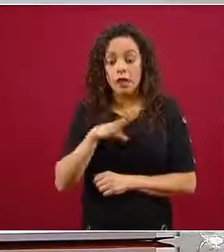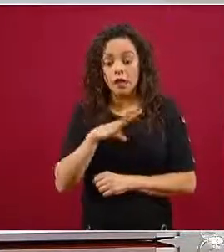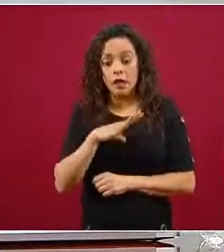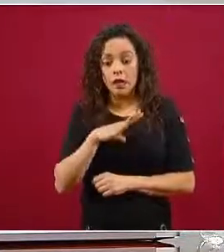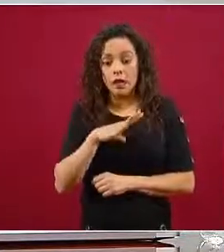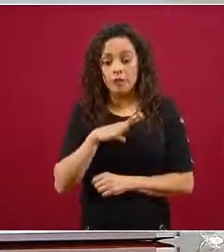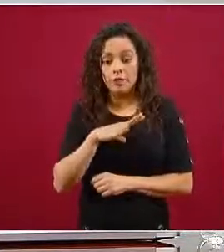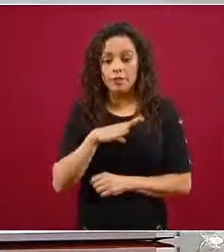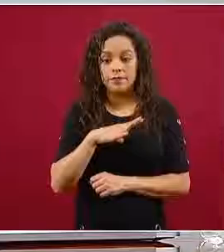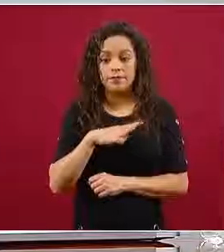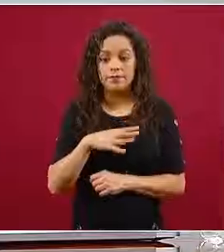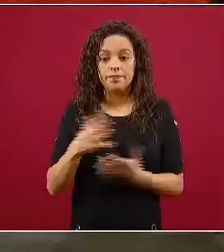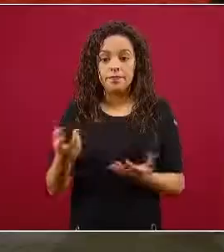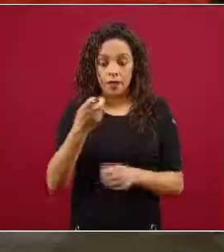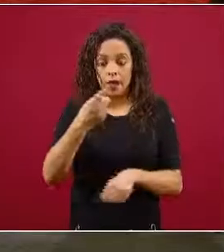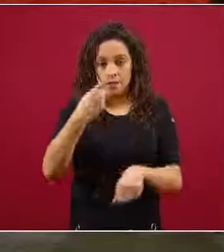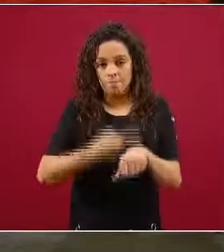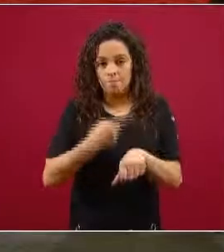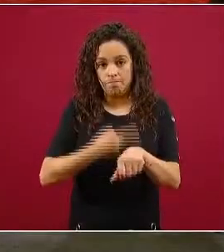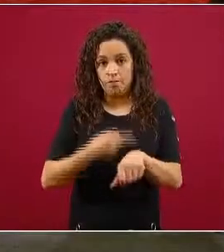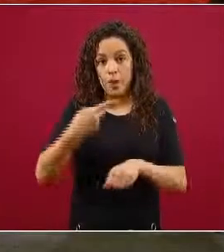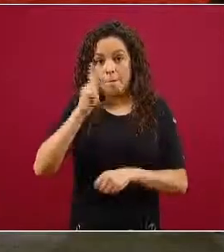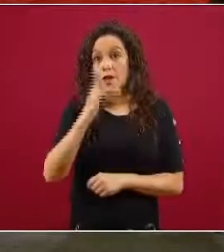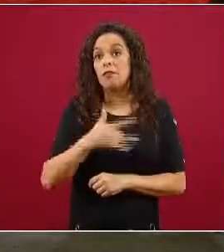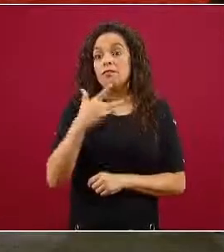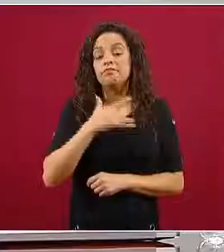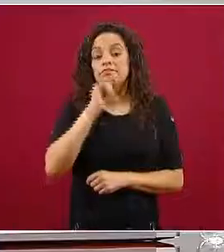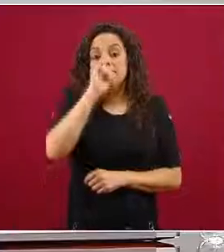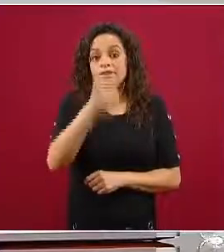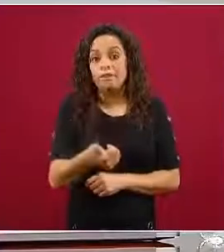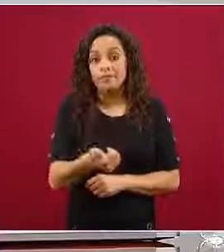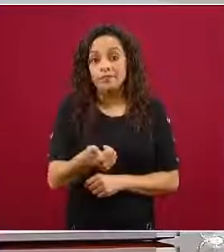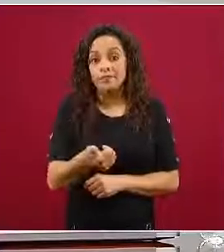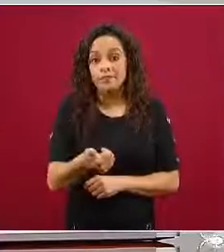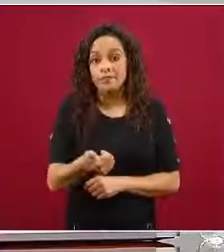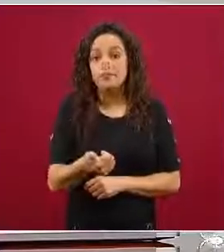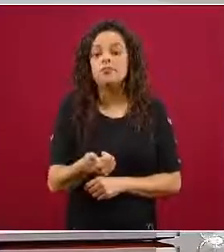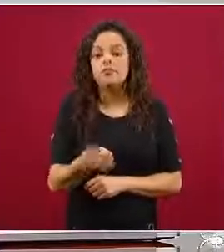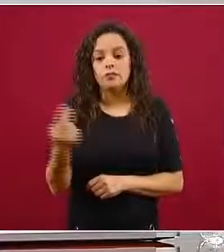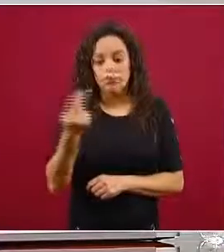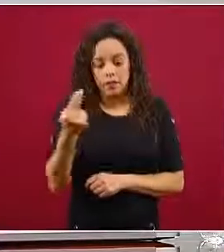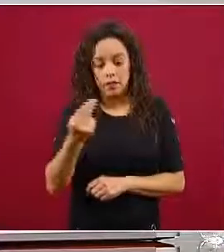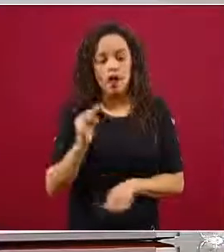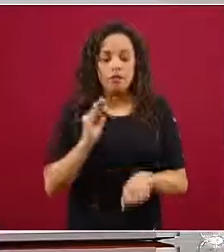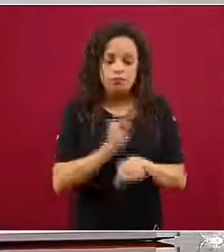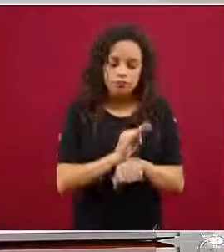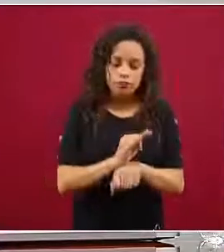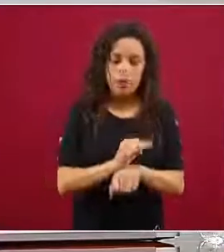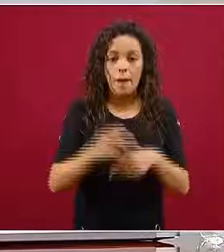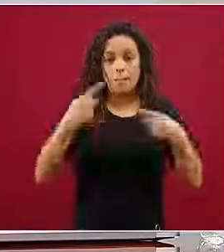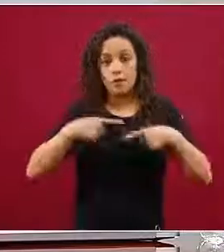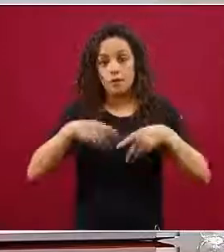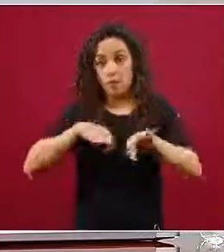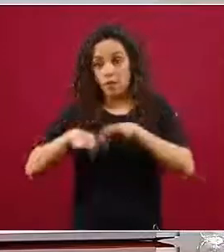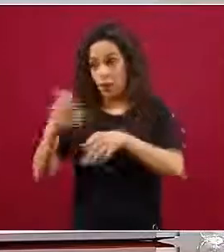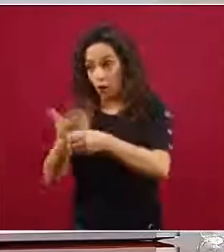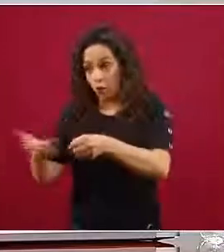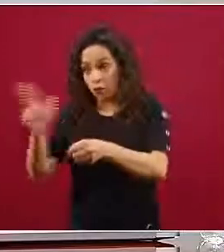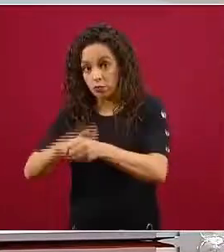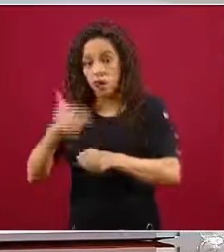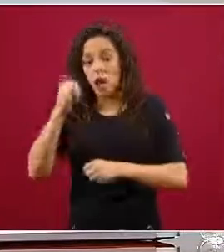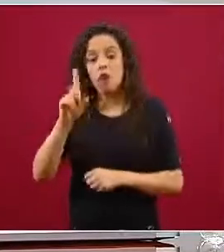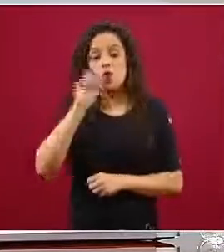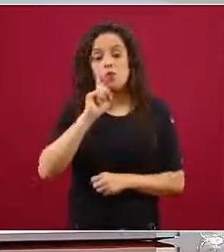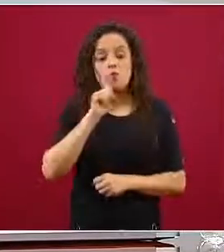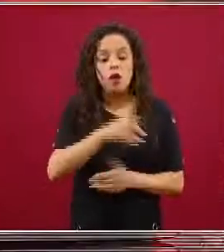tenga la enfermedad pero sea asintomático, y se protege tanto al personal como a las mujeres que